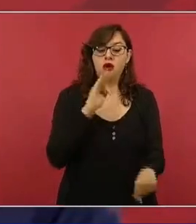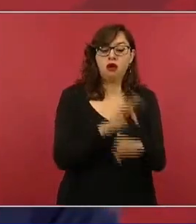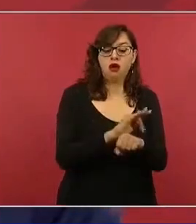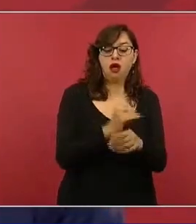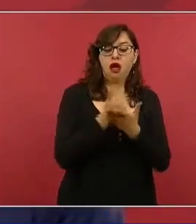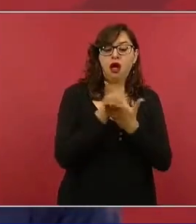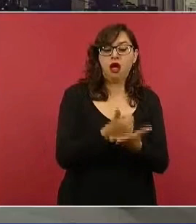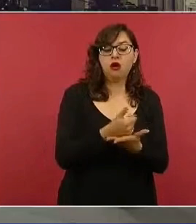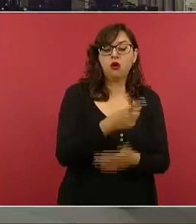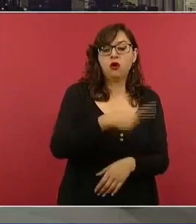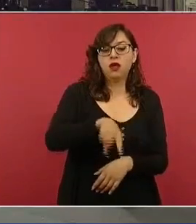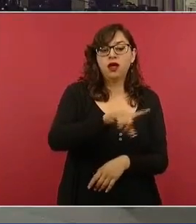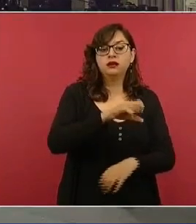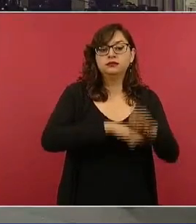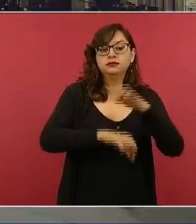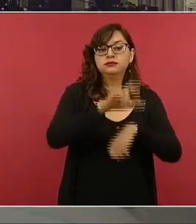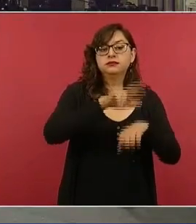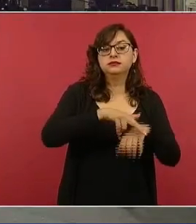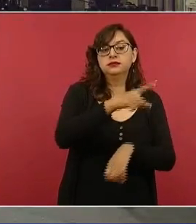patronales,